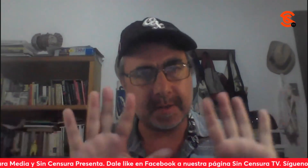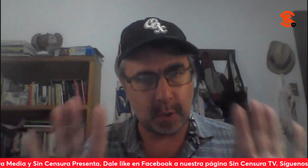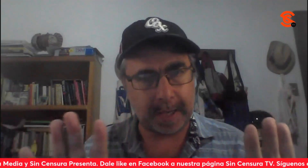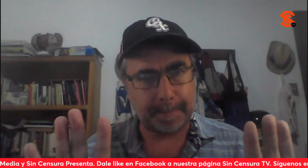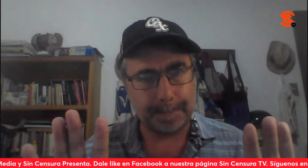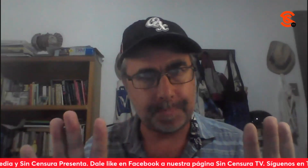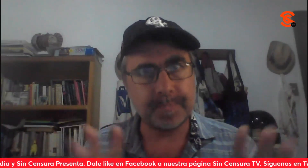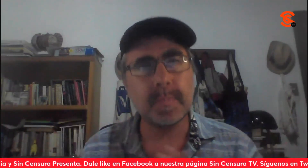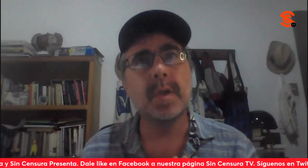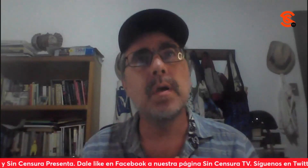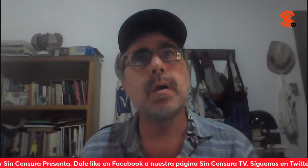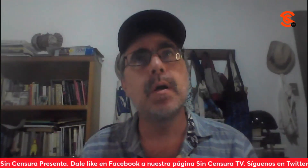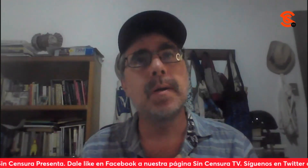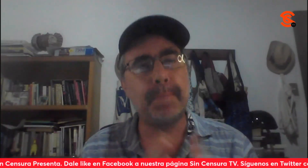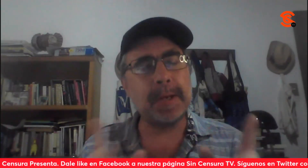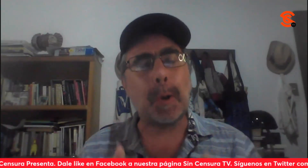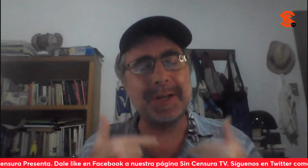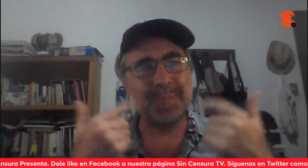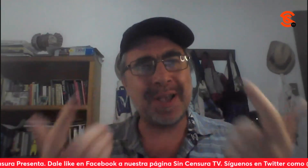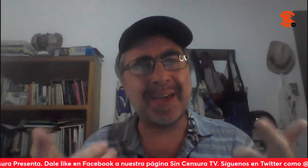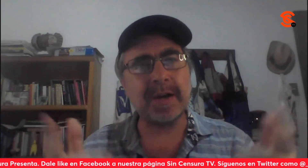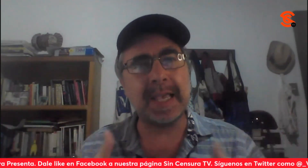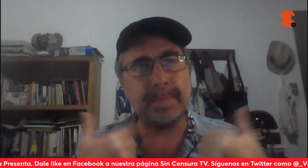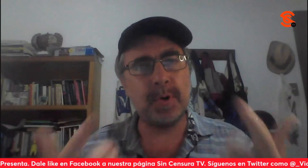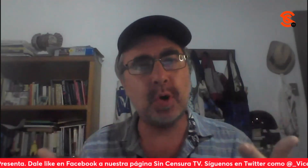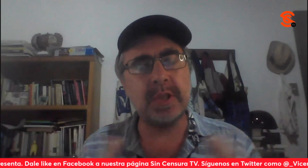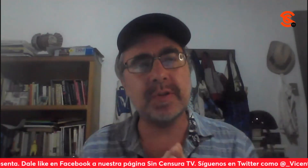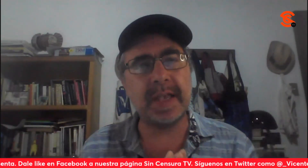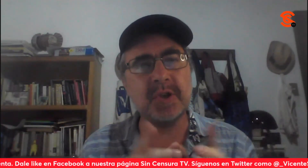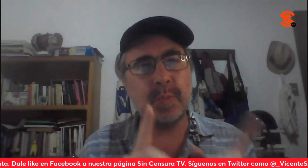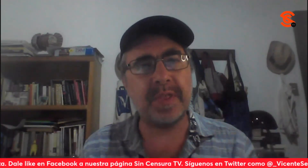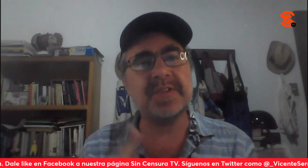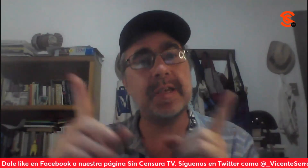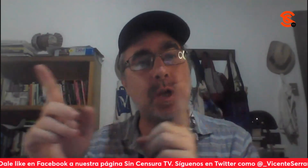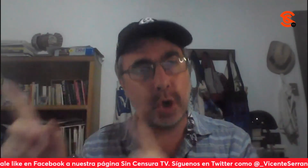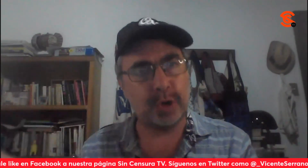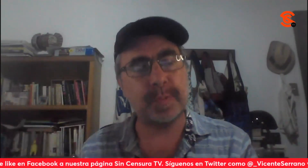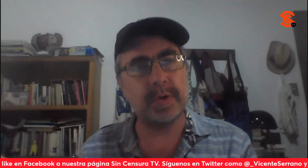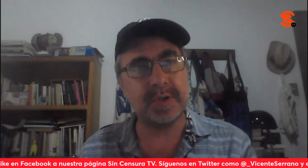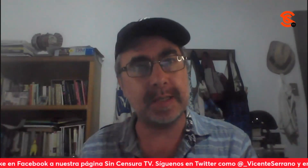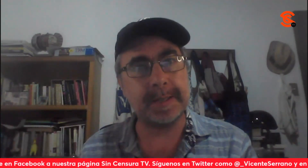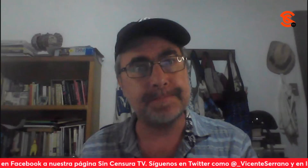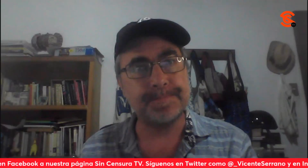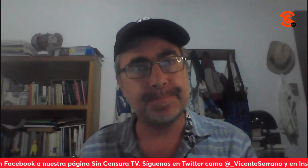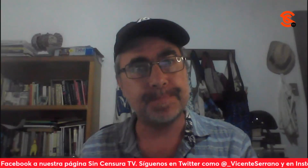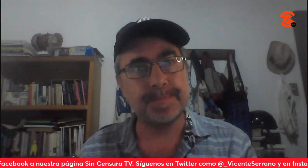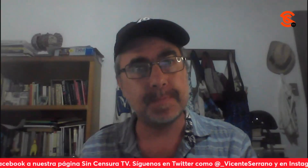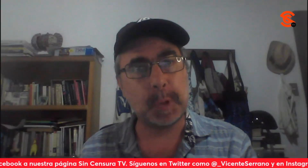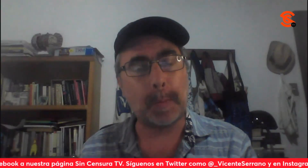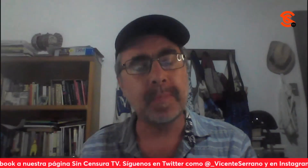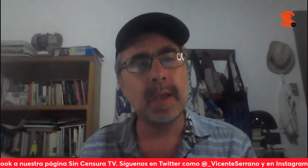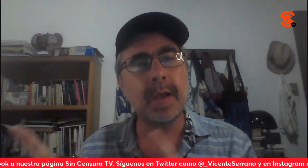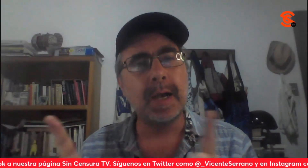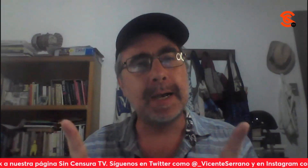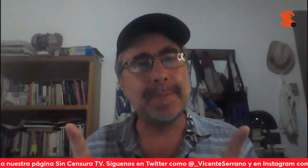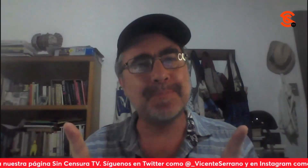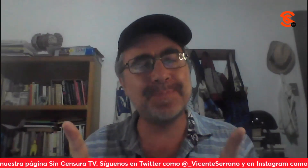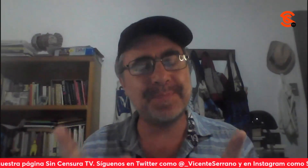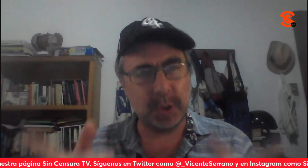tejer alianzas. Ok. Pero les voy a dar un ejemplo de donde esto puede ser contraproducente,